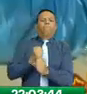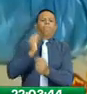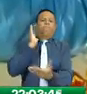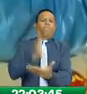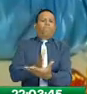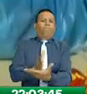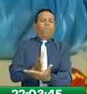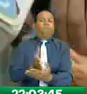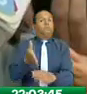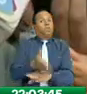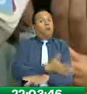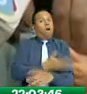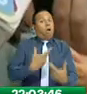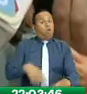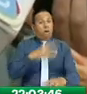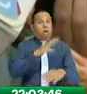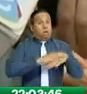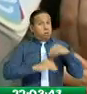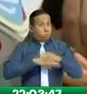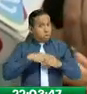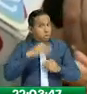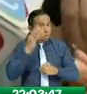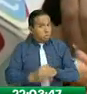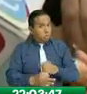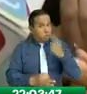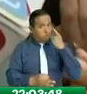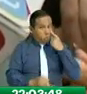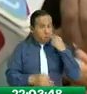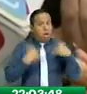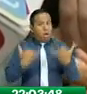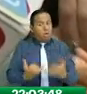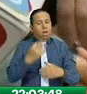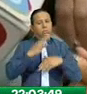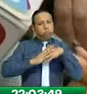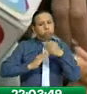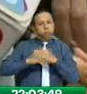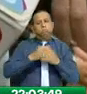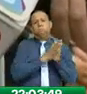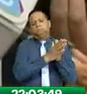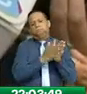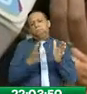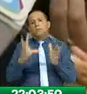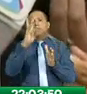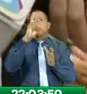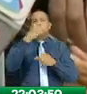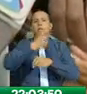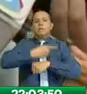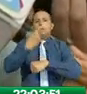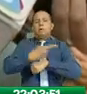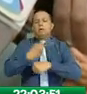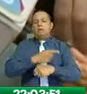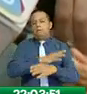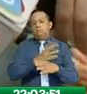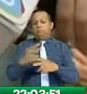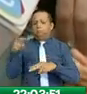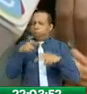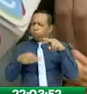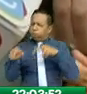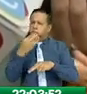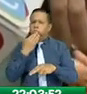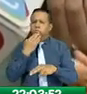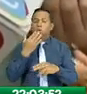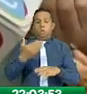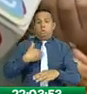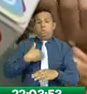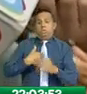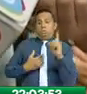instrucción fiscal. Y aquí estoy para demostrar que Alexandra Ocles no cometió ningún delito, que no actuó en contra del Estado